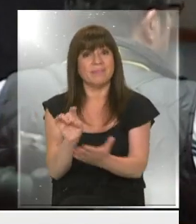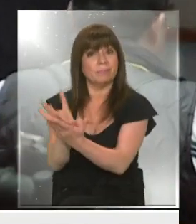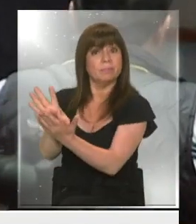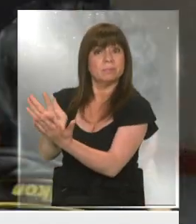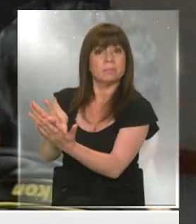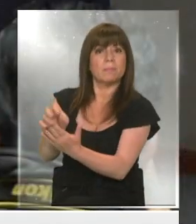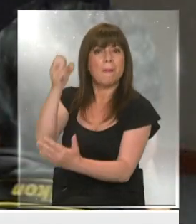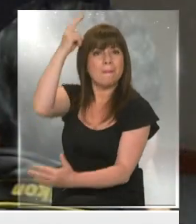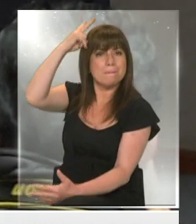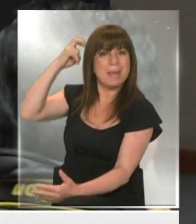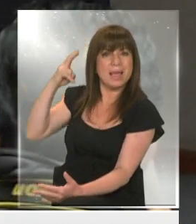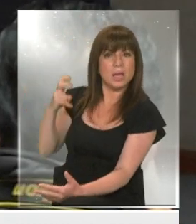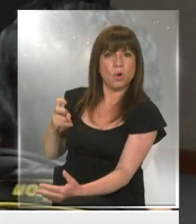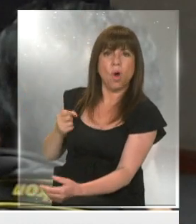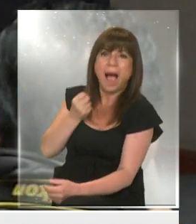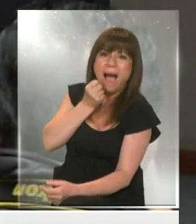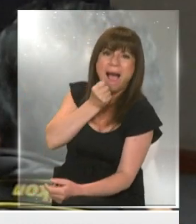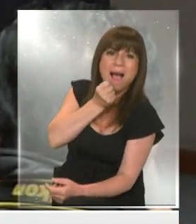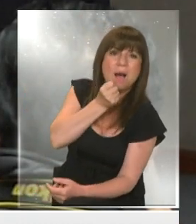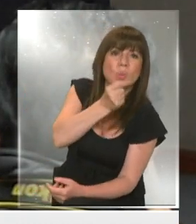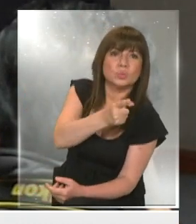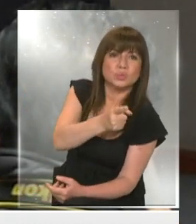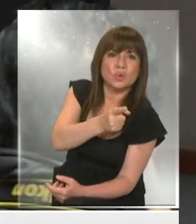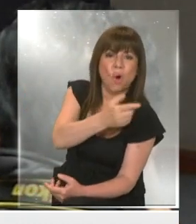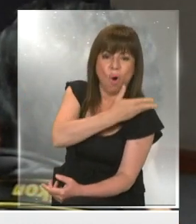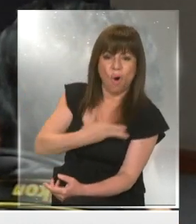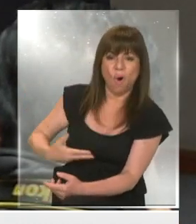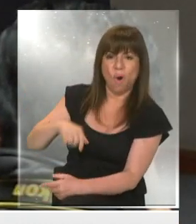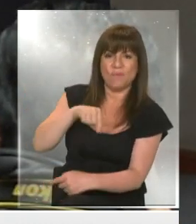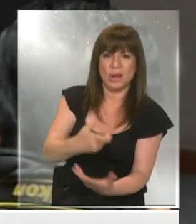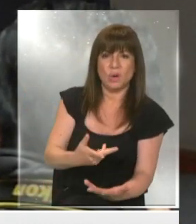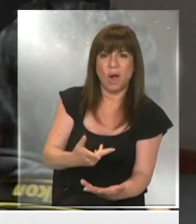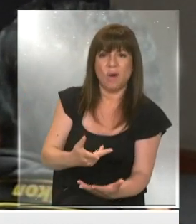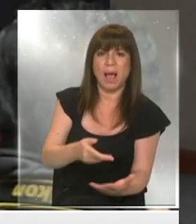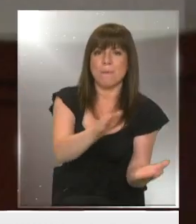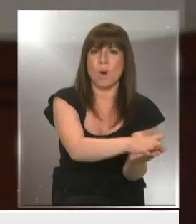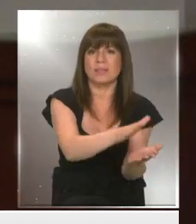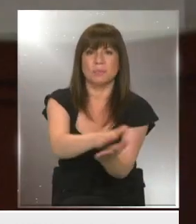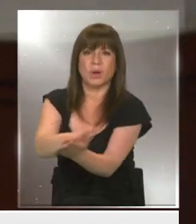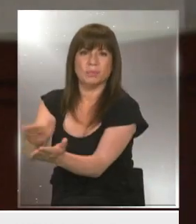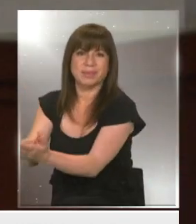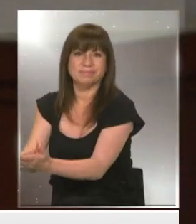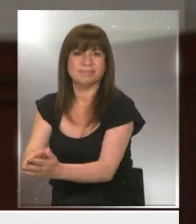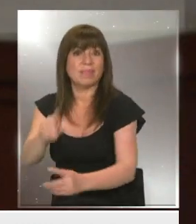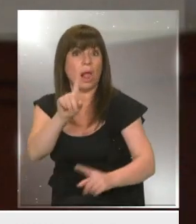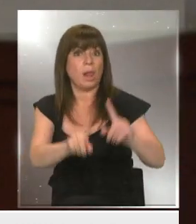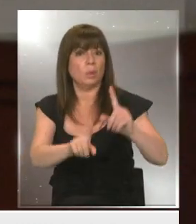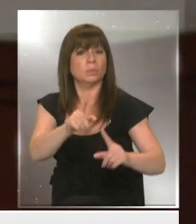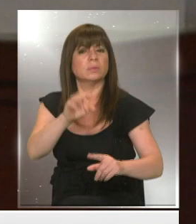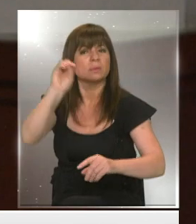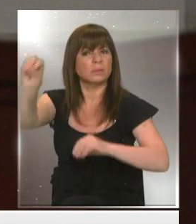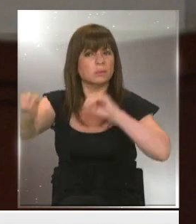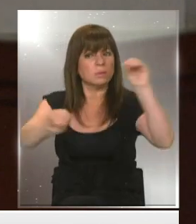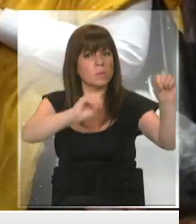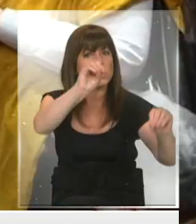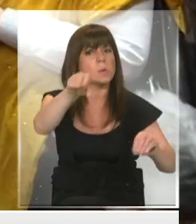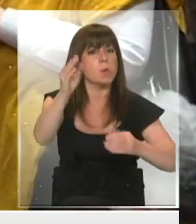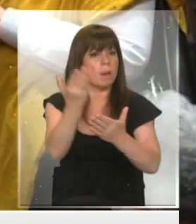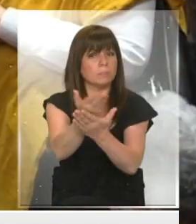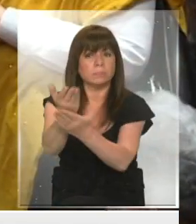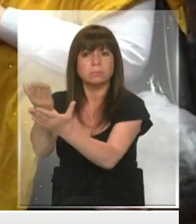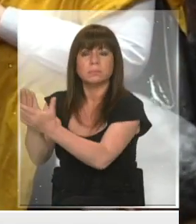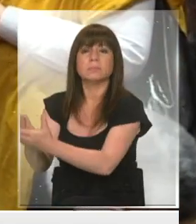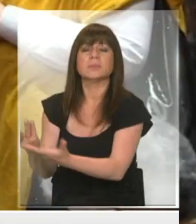Morales acusó al gobierno de Áñez de genocidio y salió a pedir a distintos actores que emitan un informe sobre las últimas